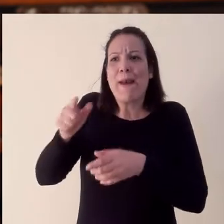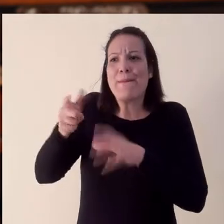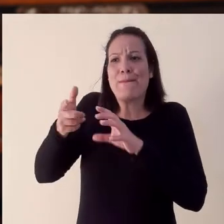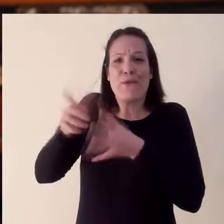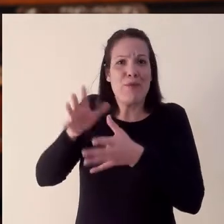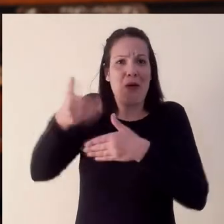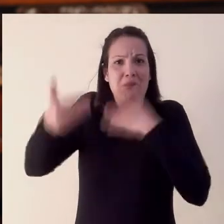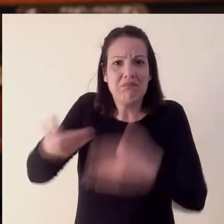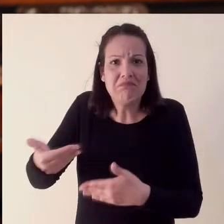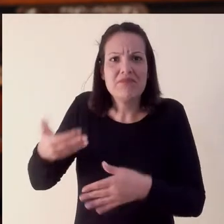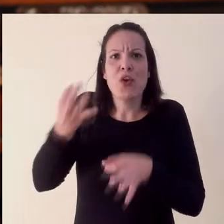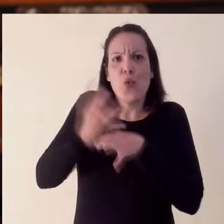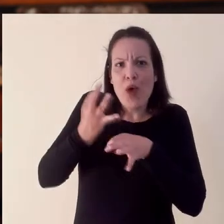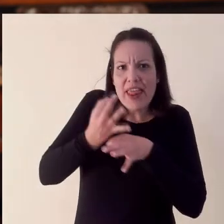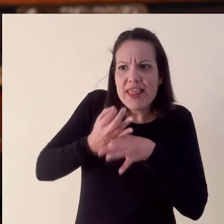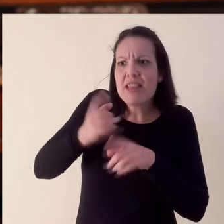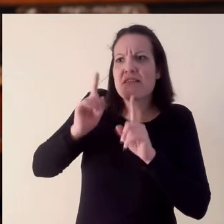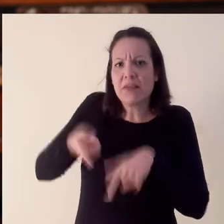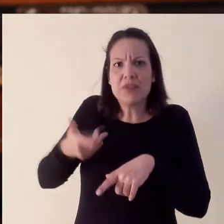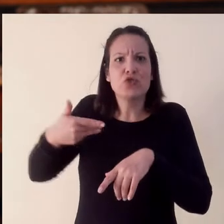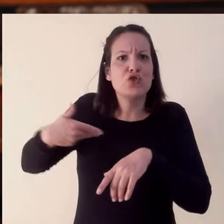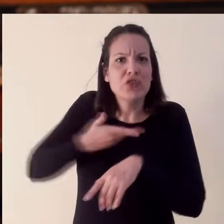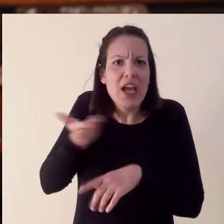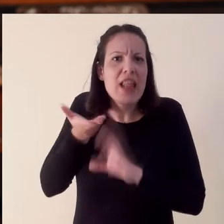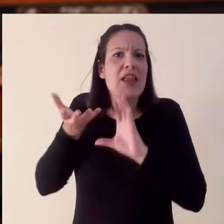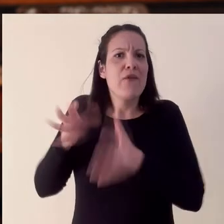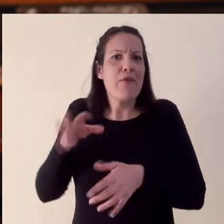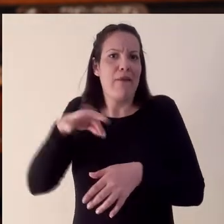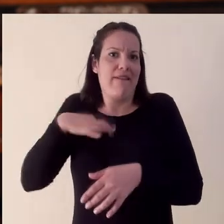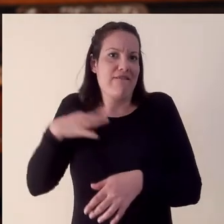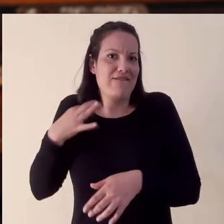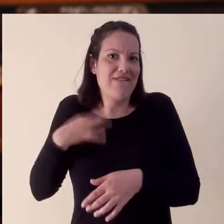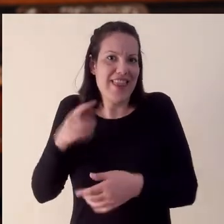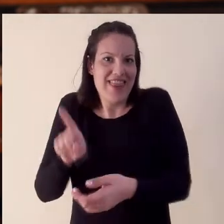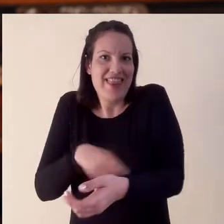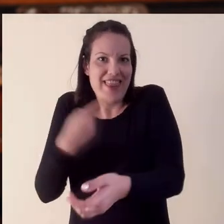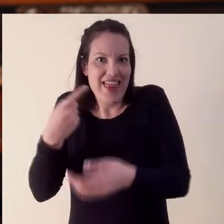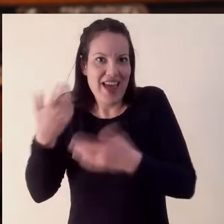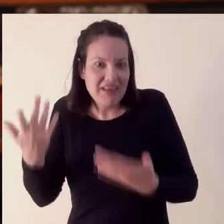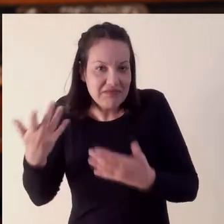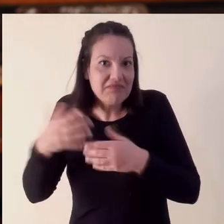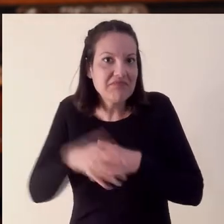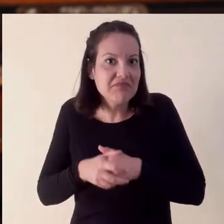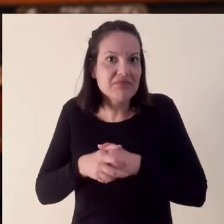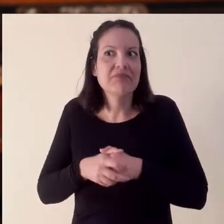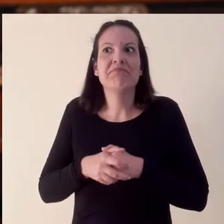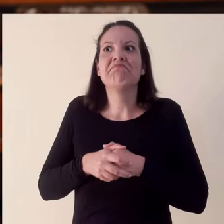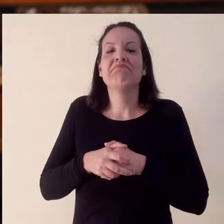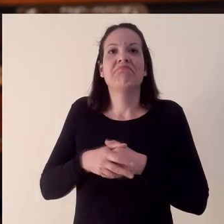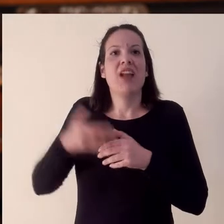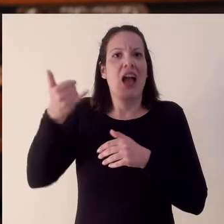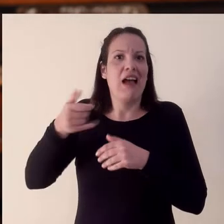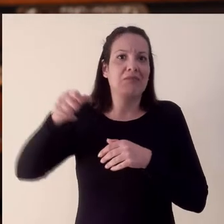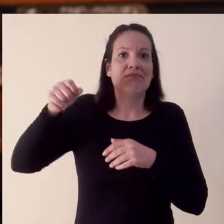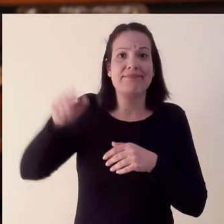a prácticas sociales, prácticas, hábitos de vida, ¿no es cierto?, que están instalados y